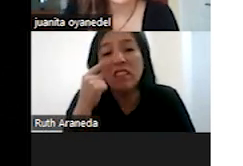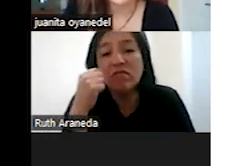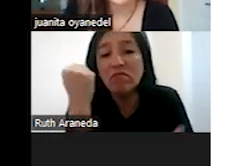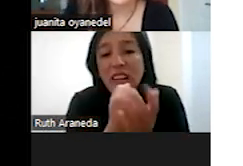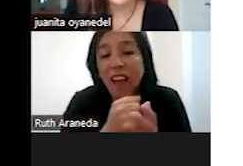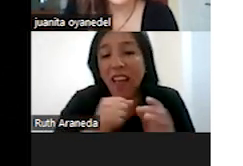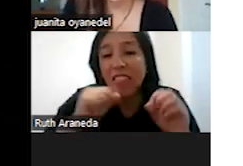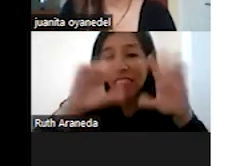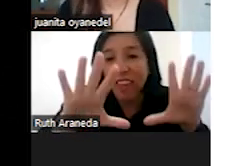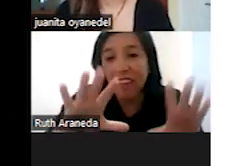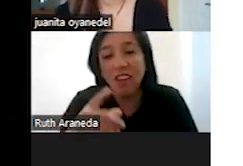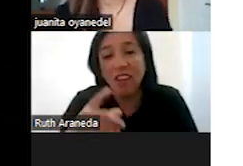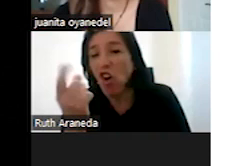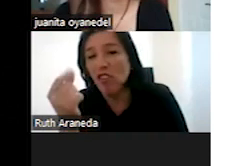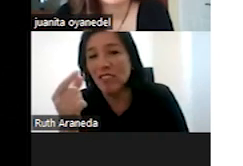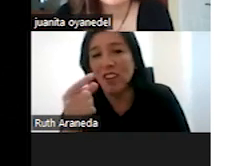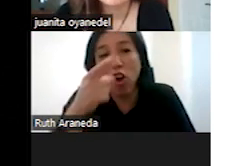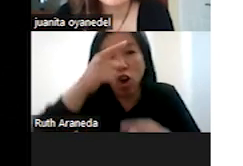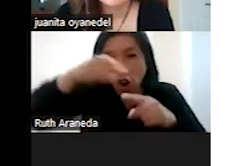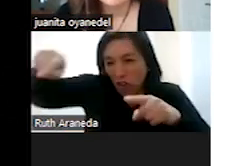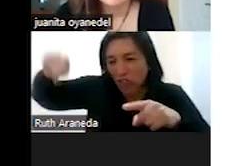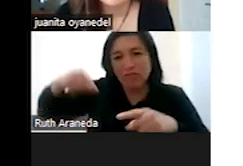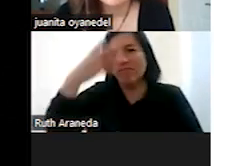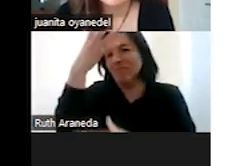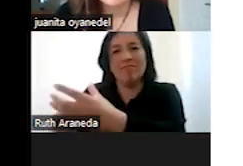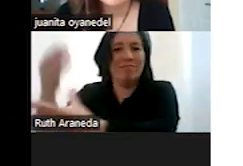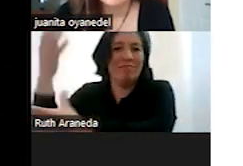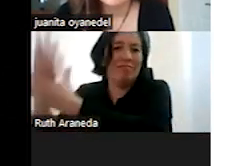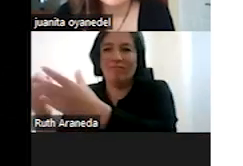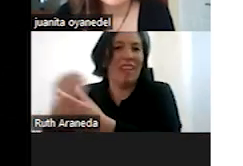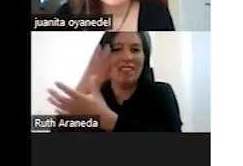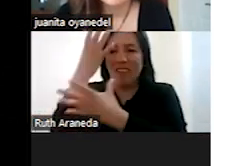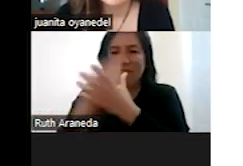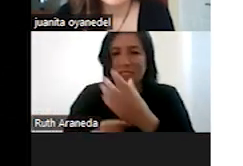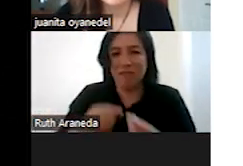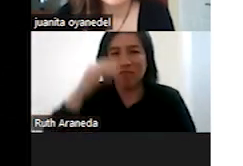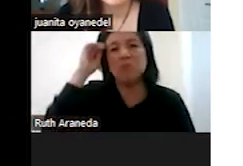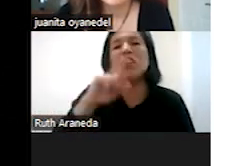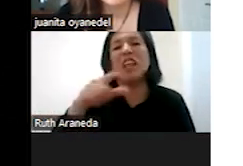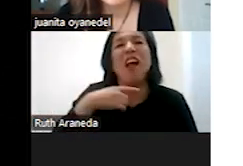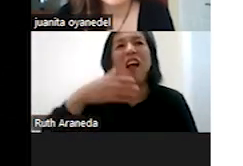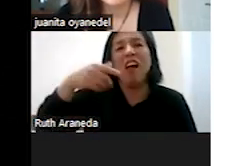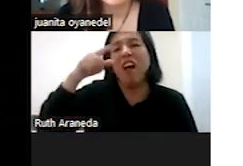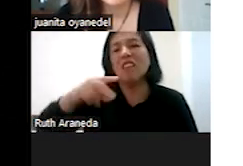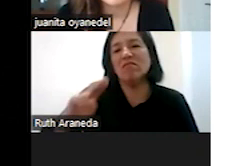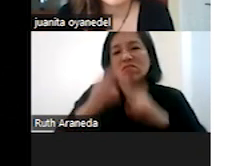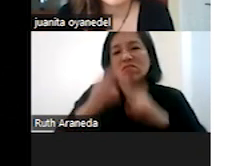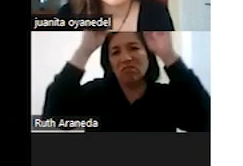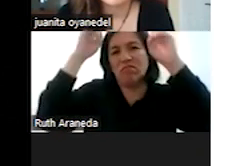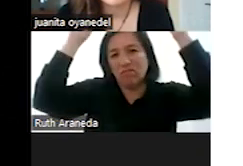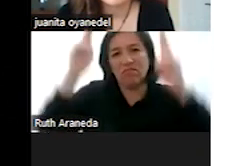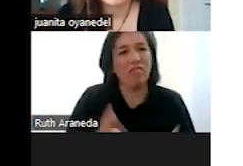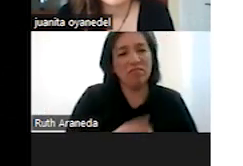ser incorporado a los procesos, obviamente, de construcción de edificios, etcétera, etcétera. Nosotros tuvimos la oportunidad